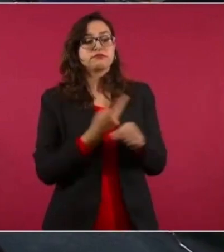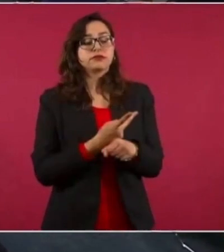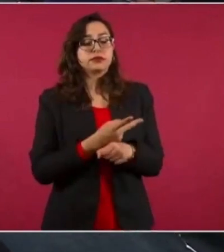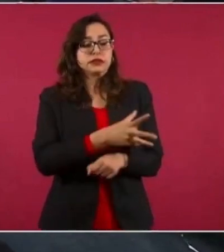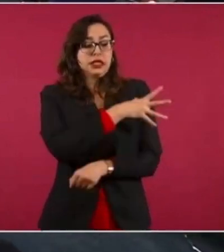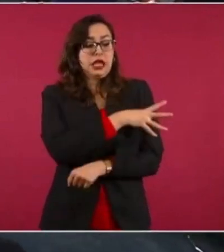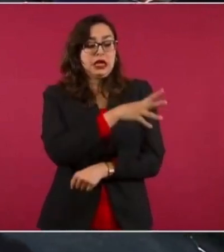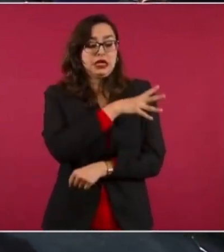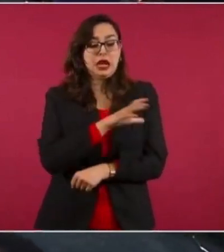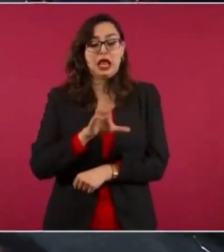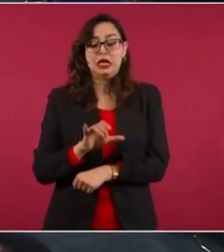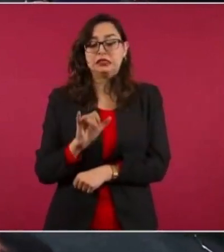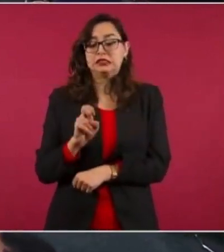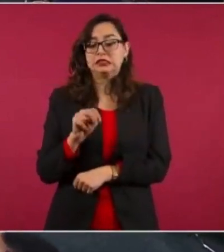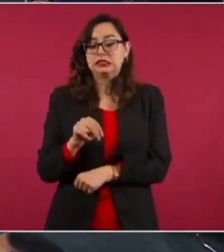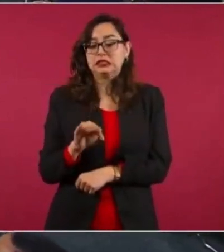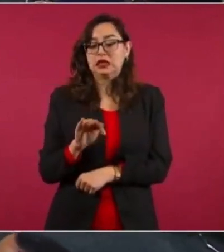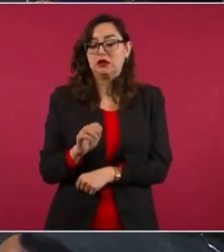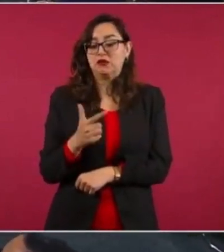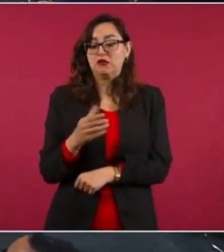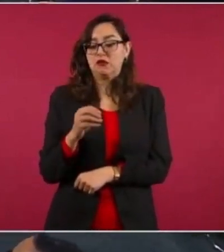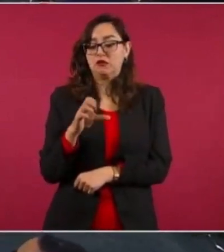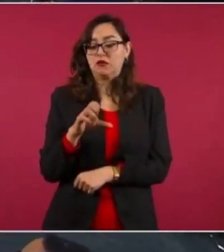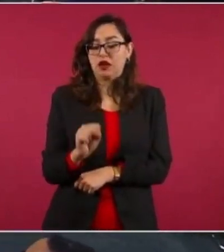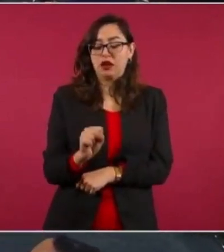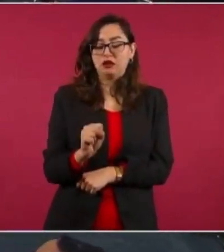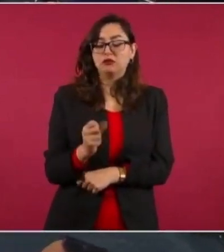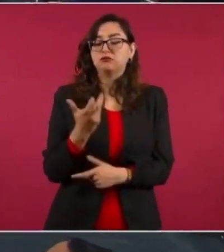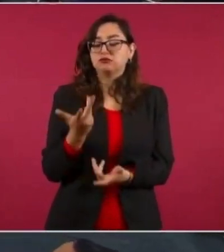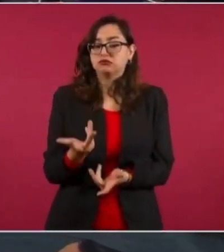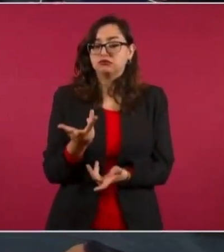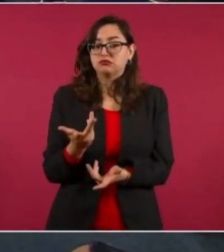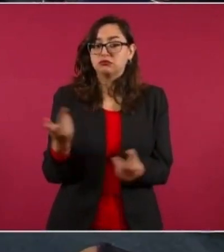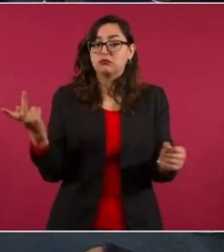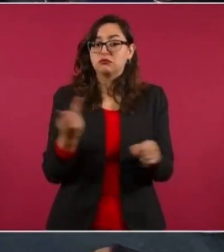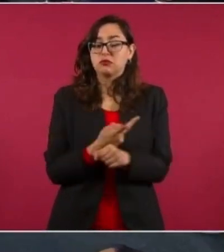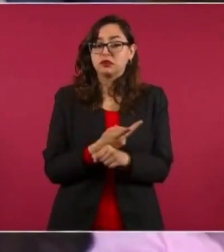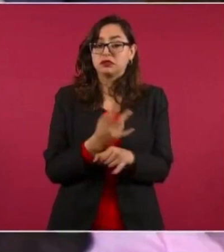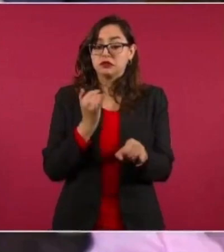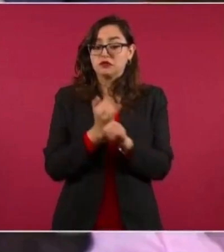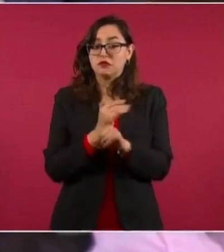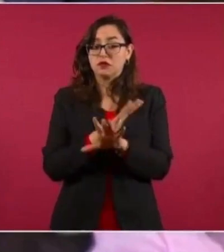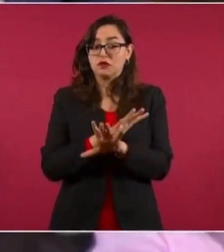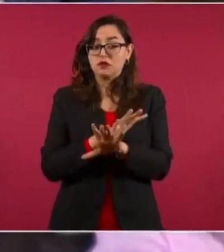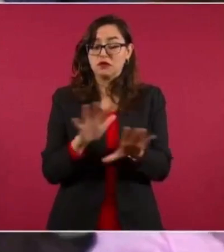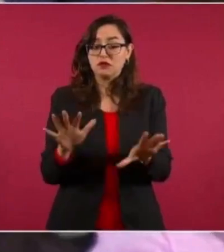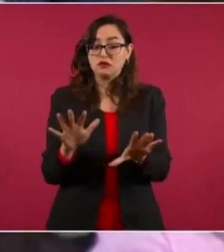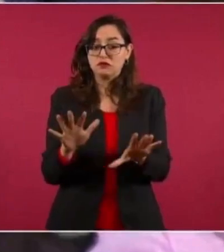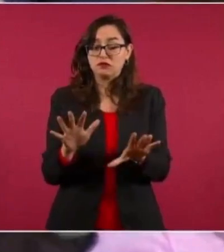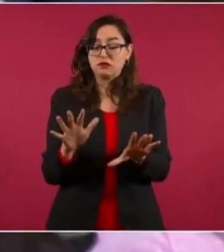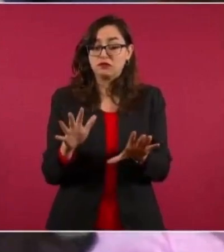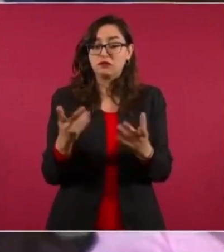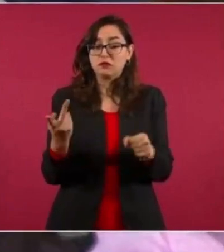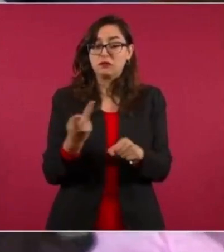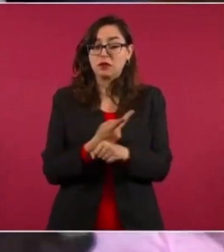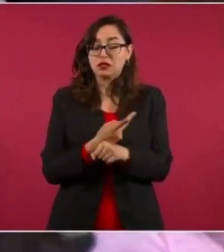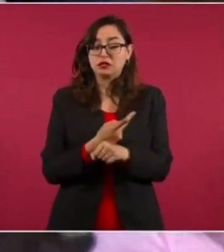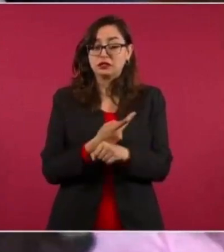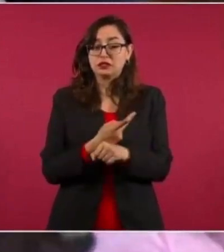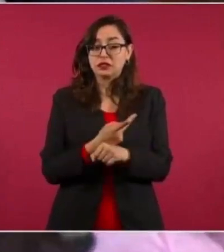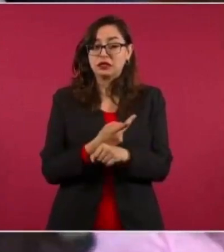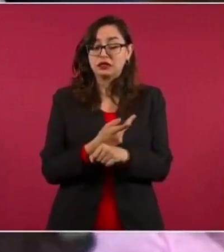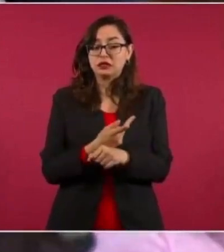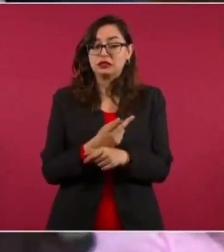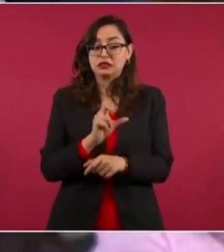tiempo, y cuando llegamos a entrevistar a algunos de sus integrantes, era que eso que impidió la Sedena cuando estaba el